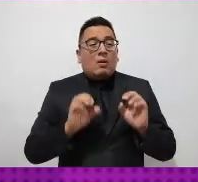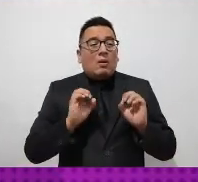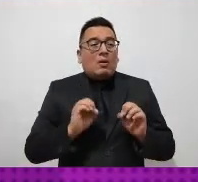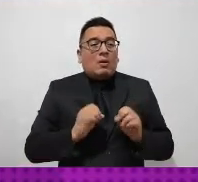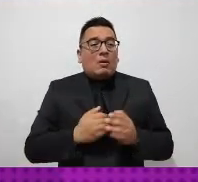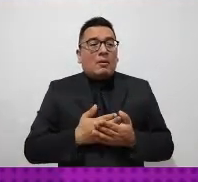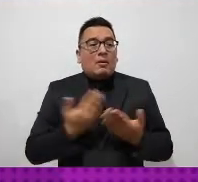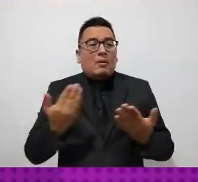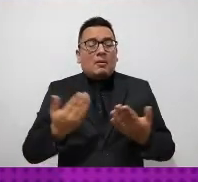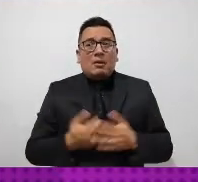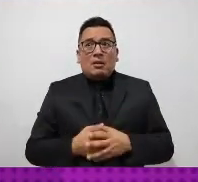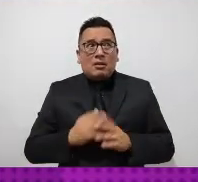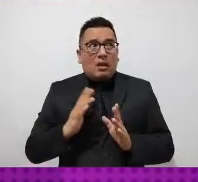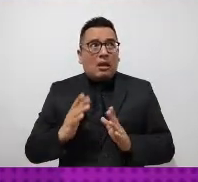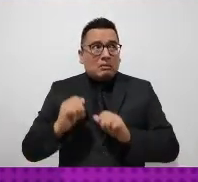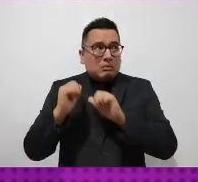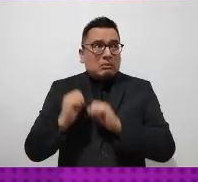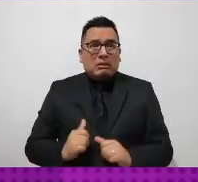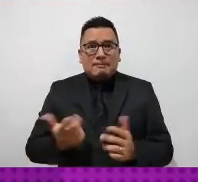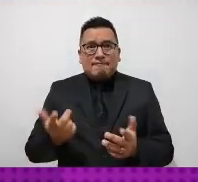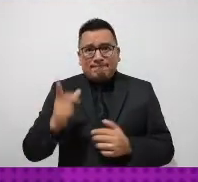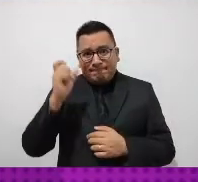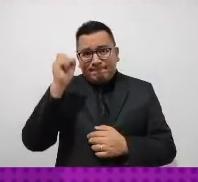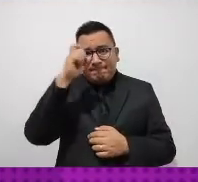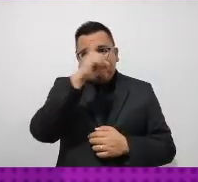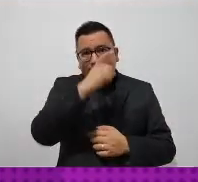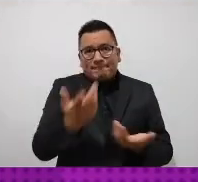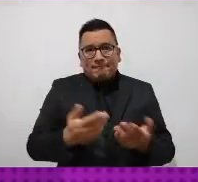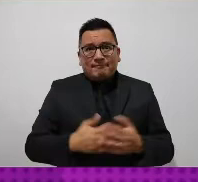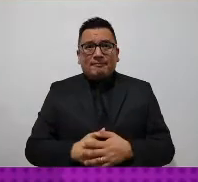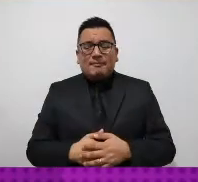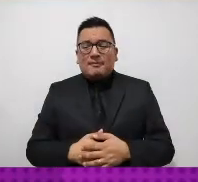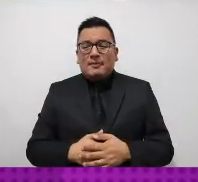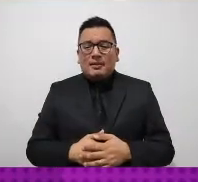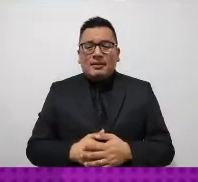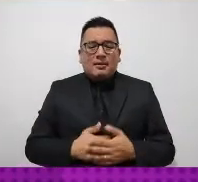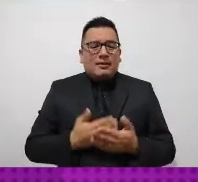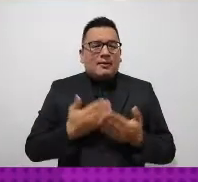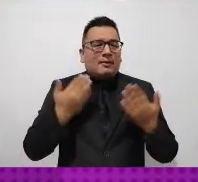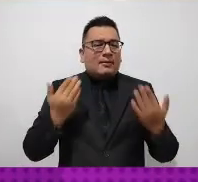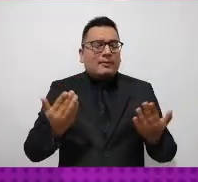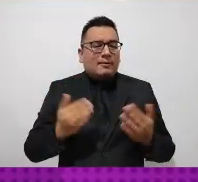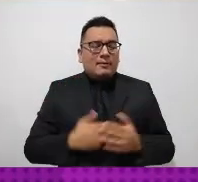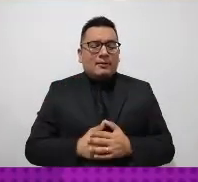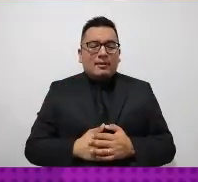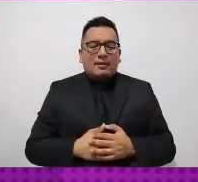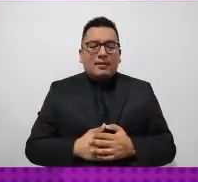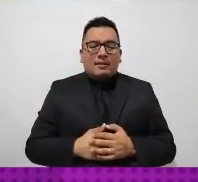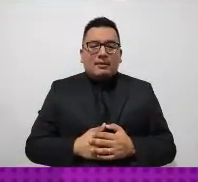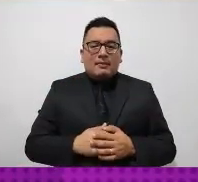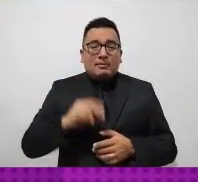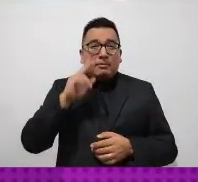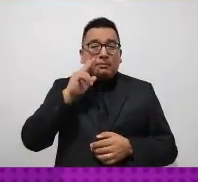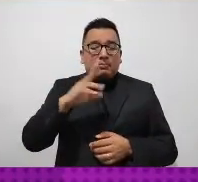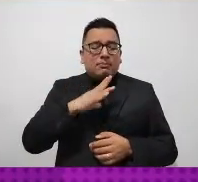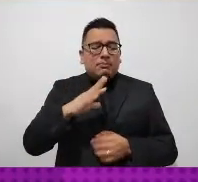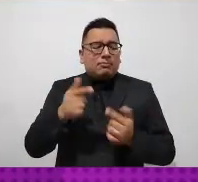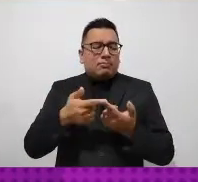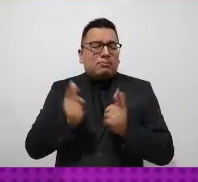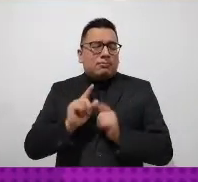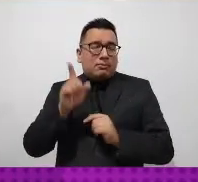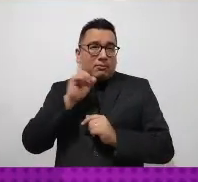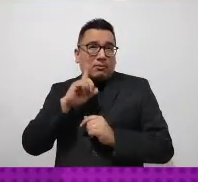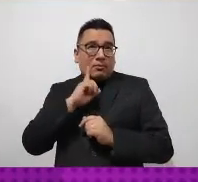de protegerse, y ahorita con un movimiento, con una asociación o con un grupo como Red de